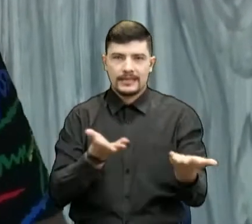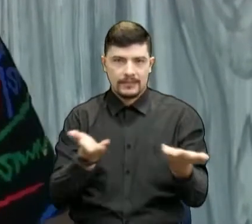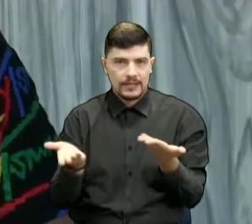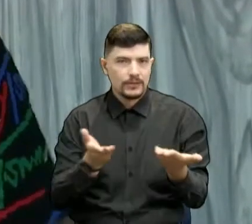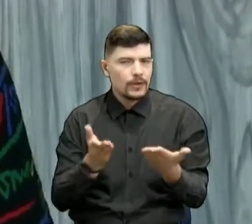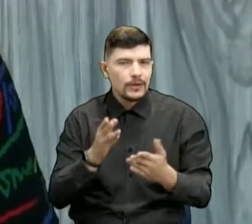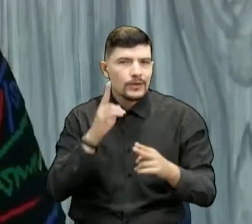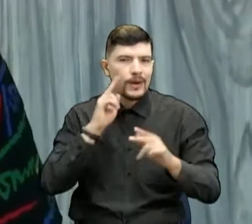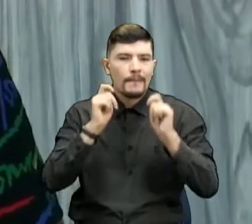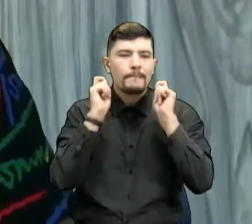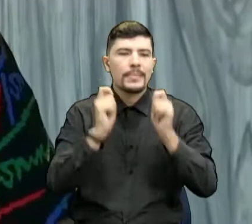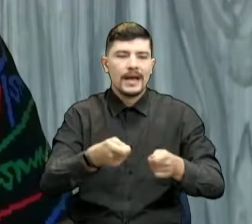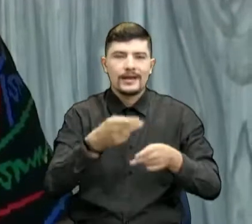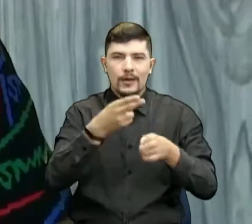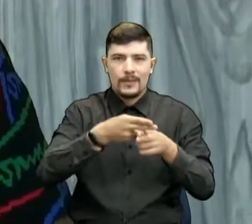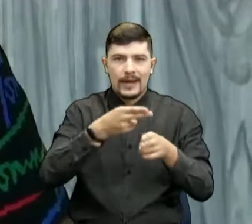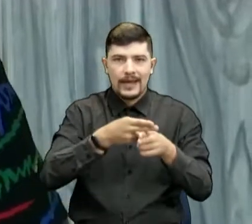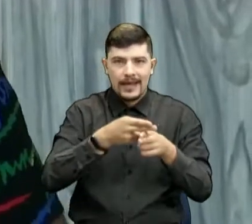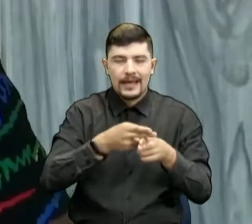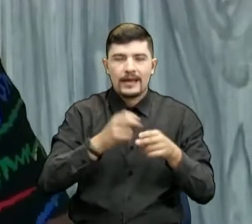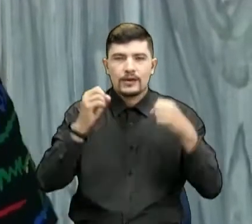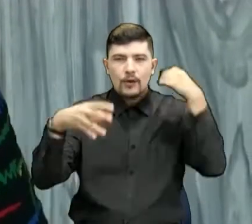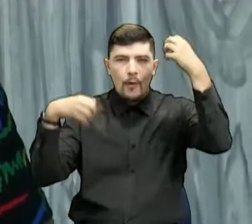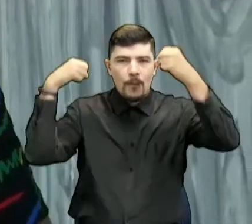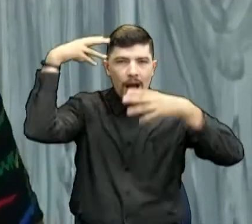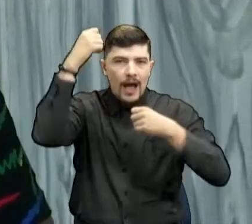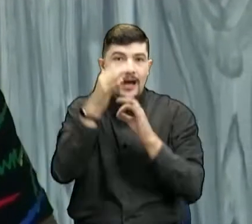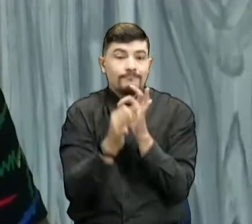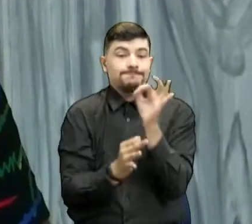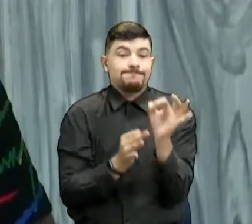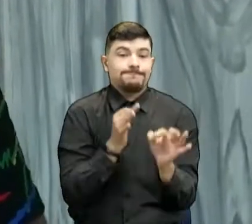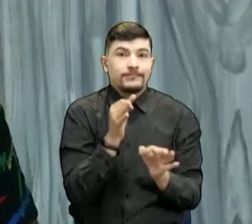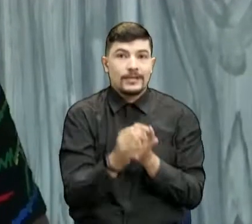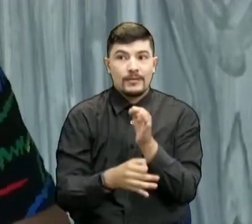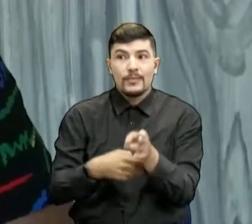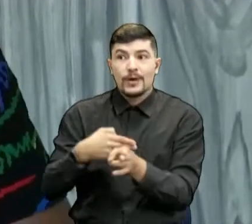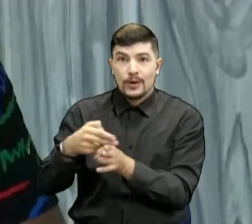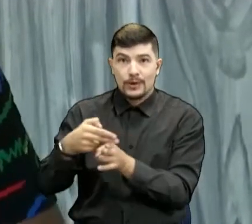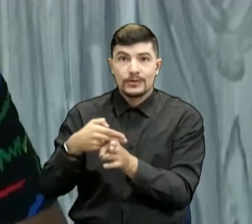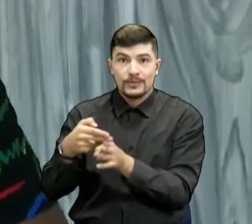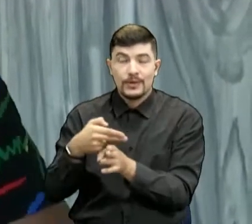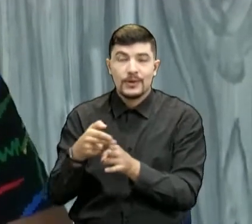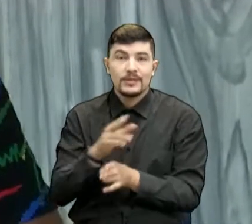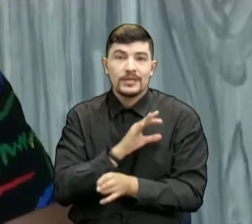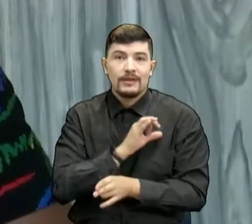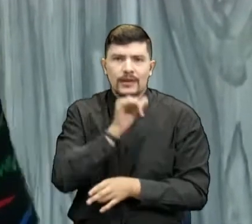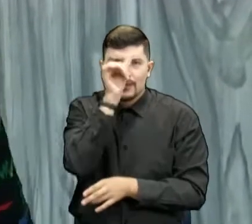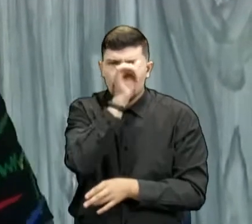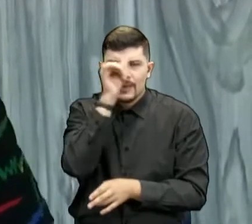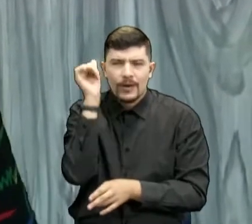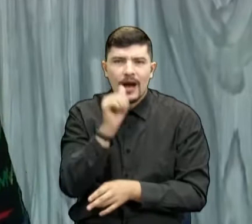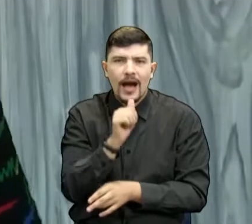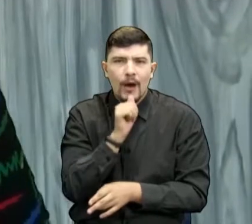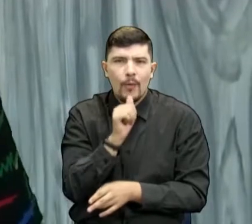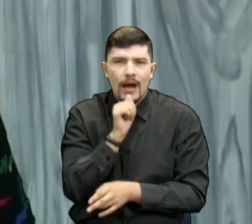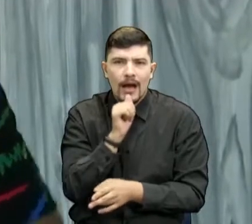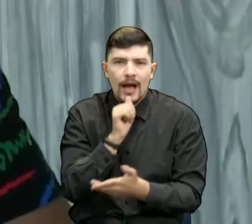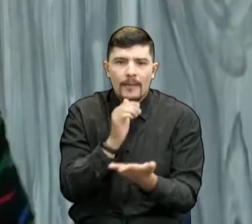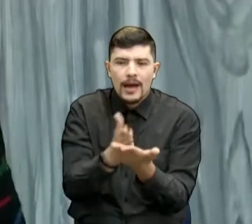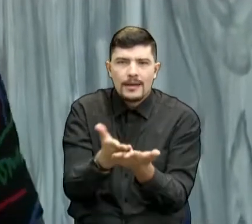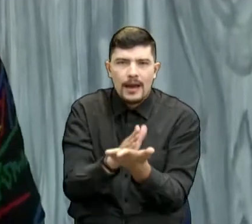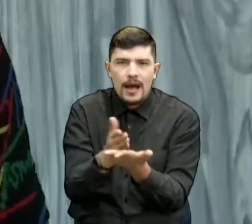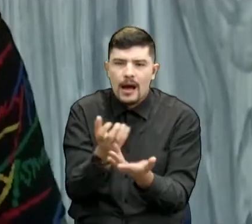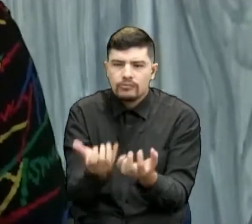segura. Este fin de semana estamos organizando el primer aguapanelazo, que va a ser un ejercicio con el cual nosotros